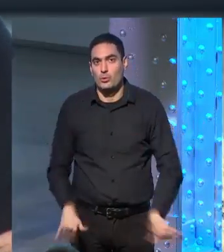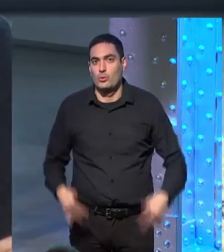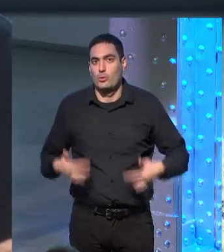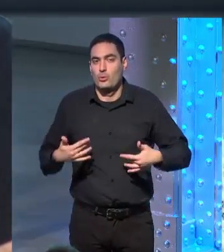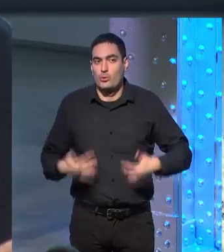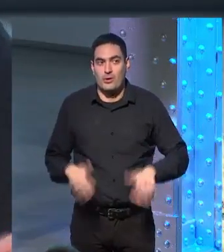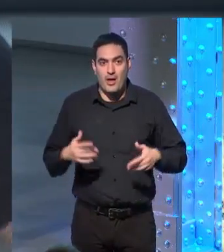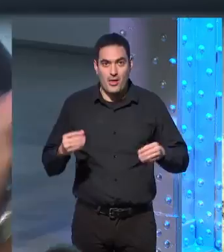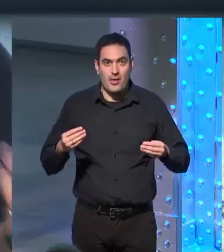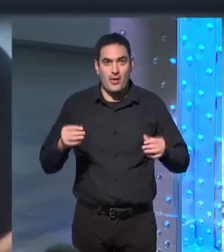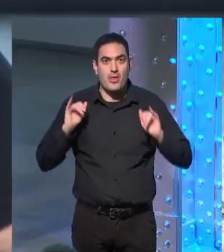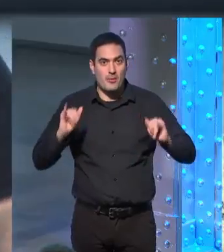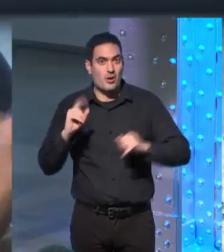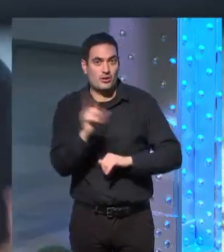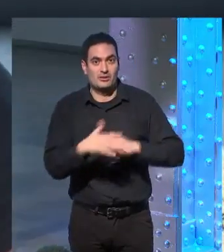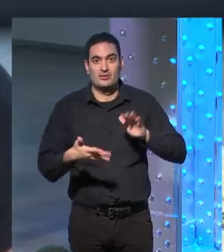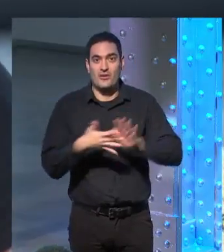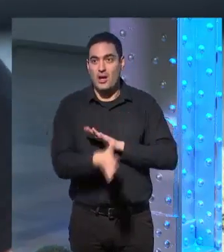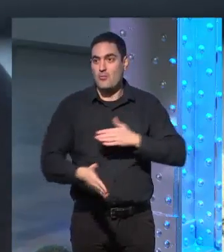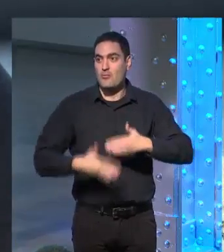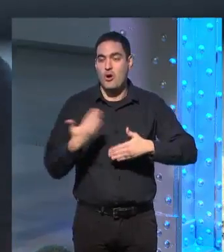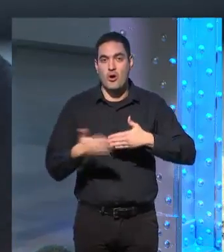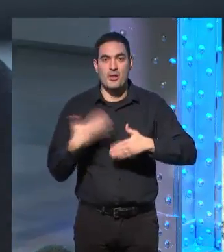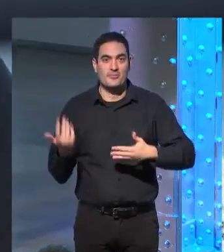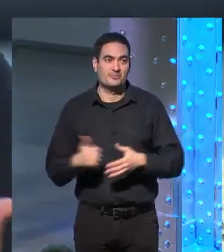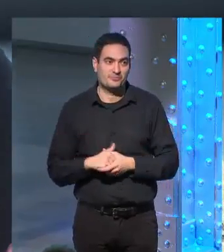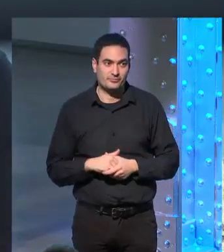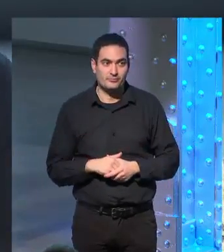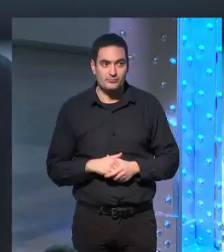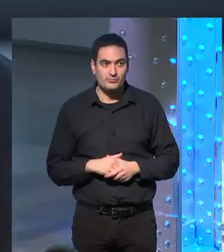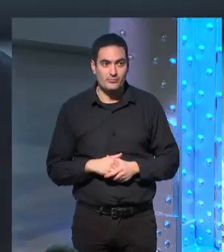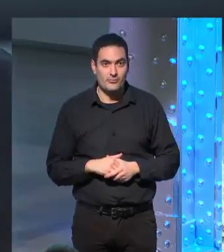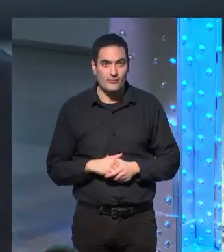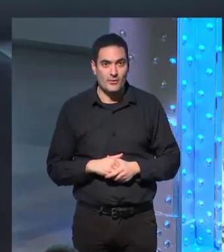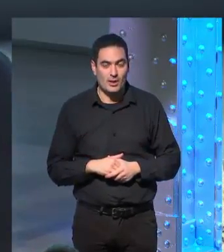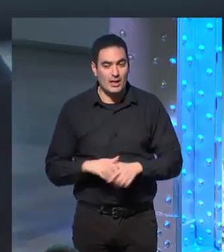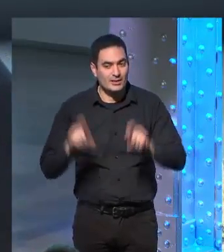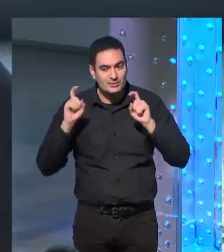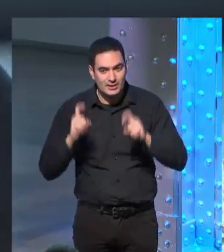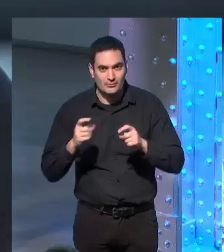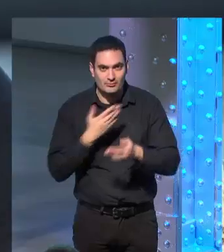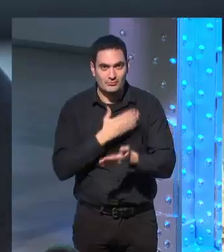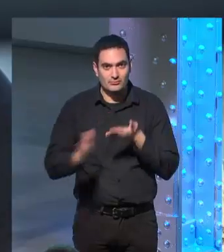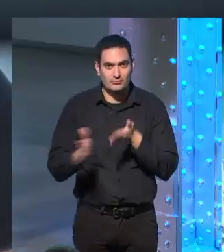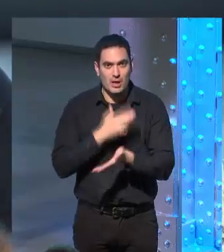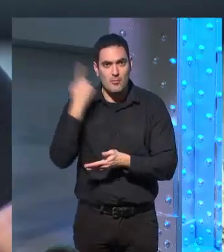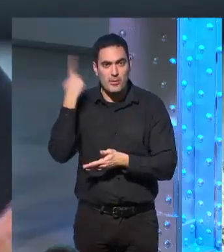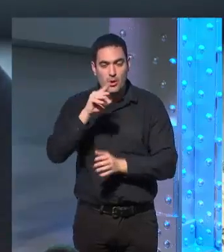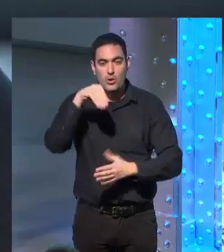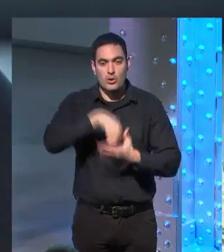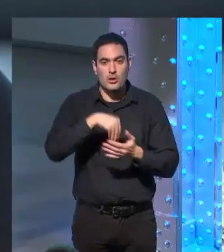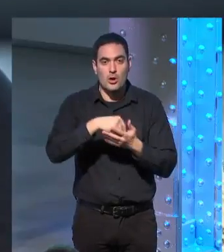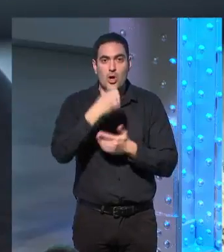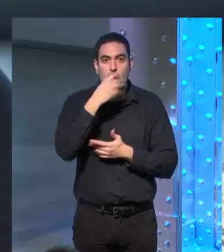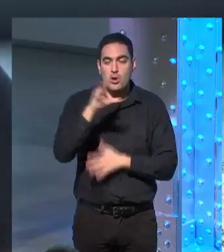que no era tan divertido. Son modas que se van... Entonces, eso es lo que hay que enseñarles, a discernir un contenido bueno, un